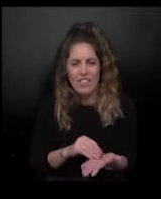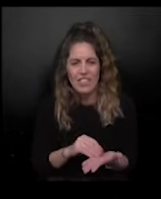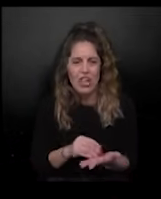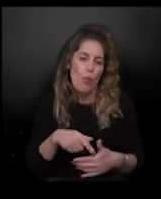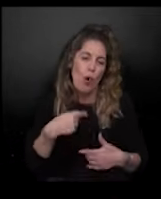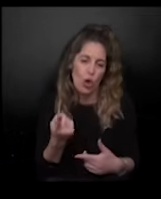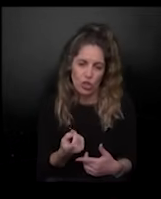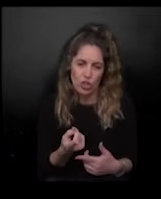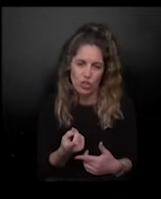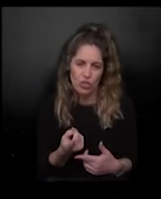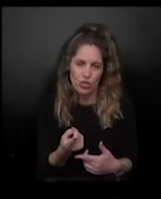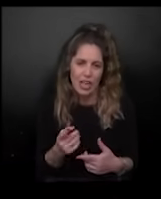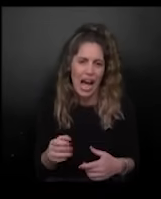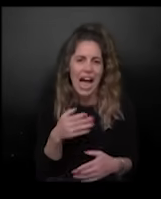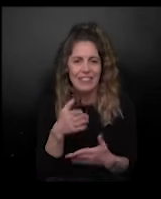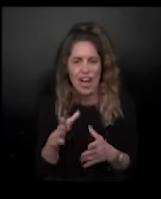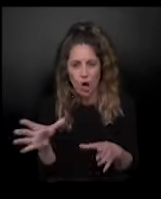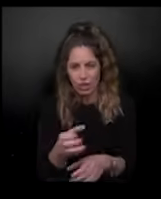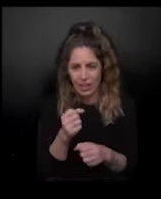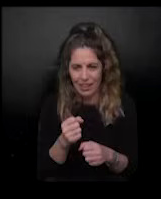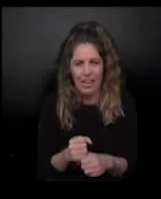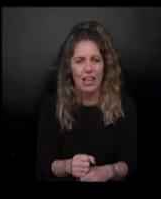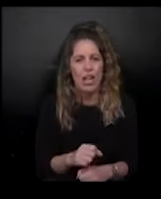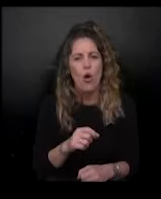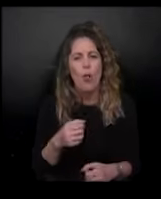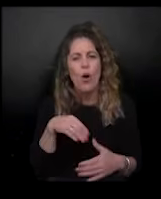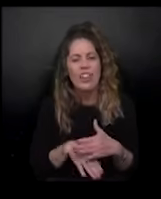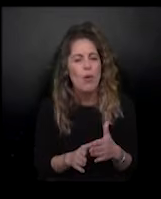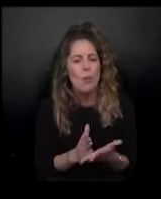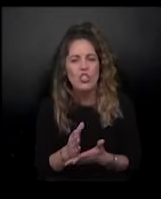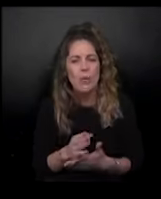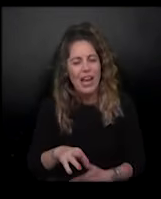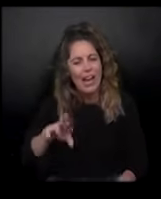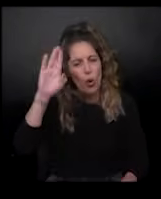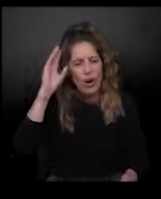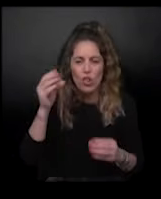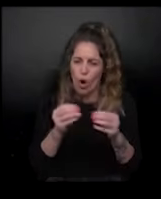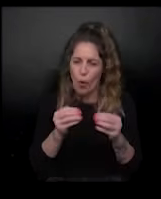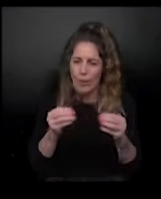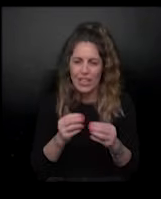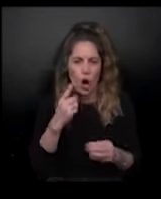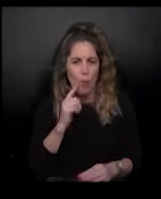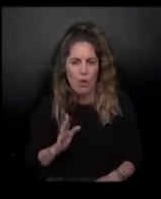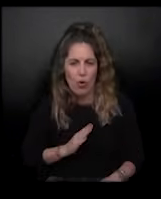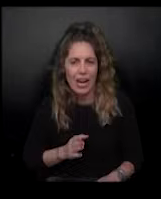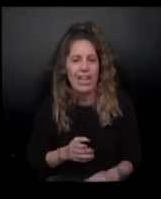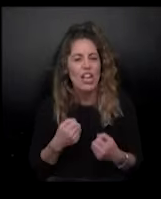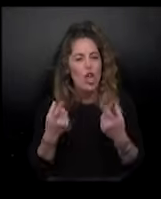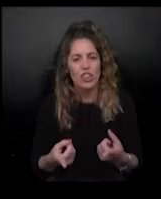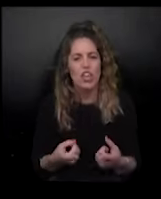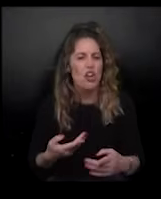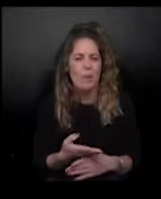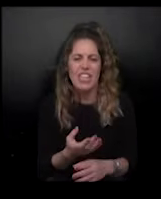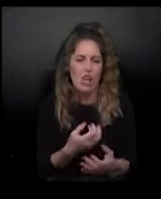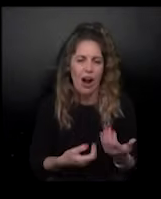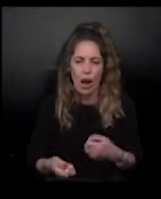tantos otros hasta encontrarlo guardemos por siempre el recuerdo de los compañeros y compañeras que todo lo dieron sin pedir nada